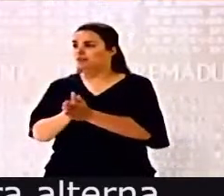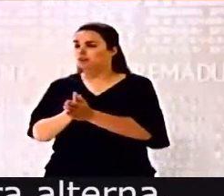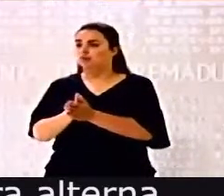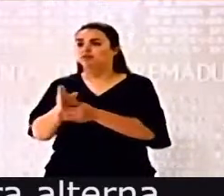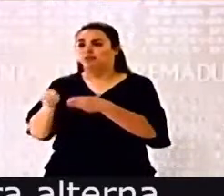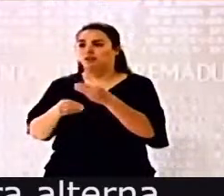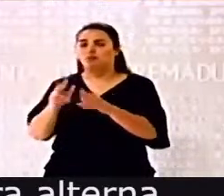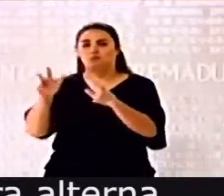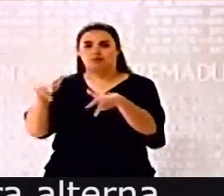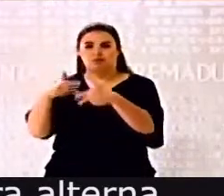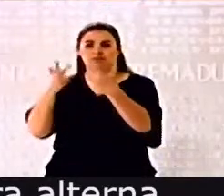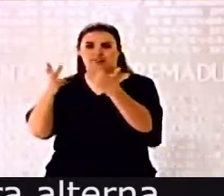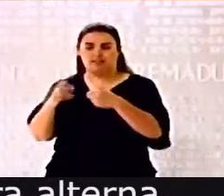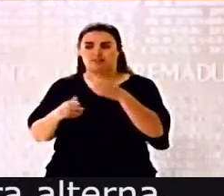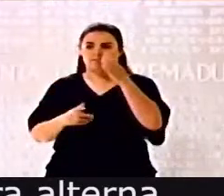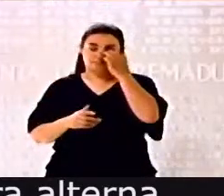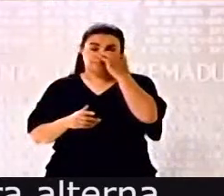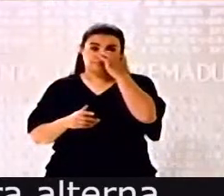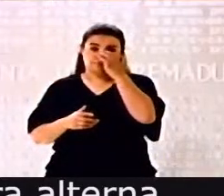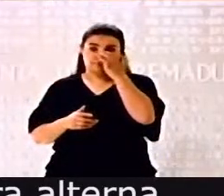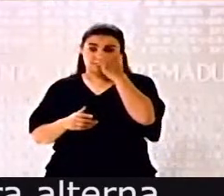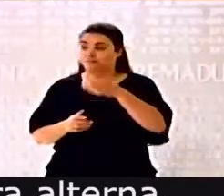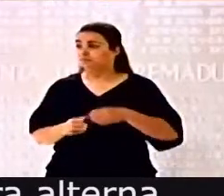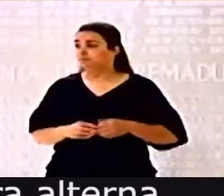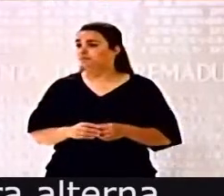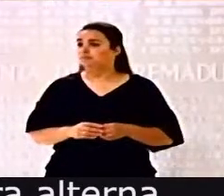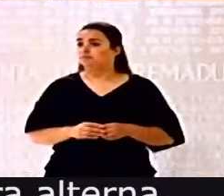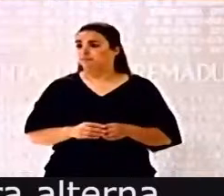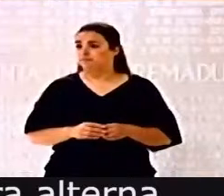por videoconferencia.